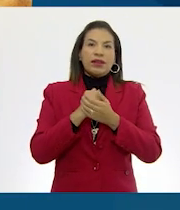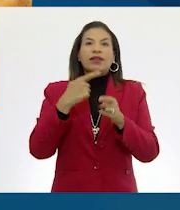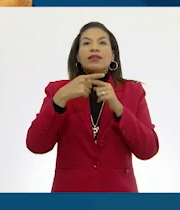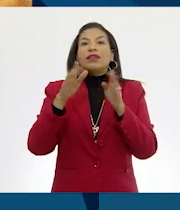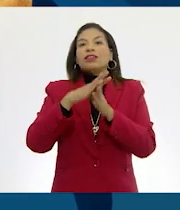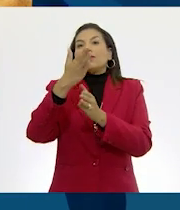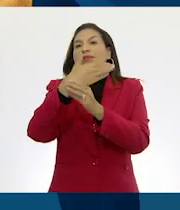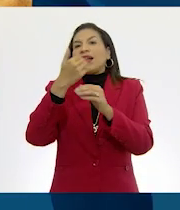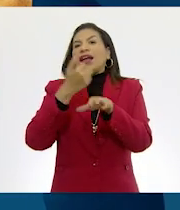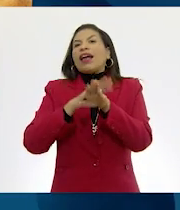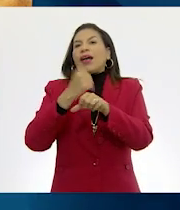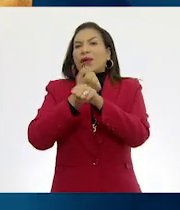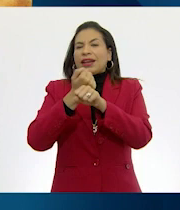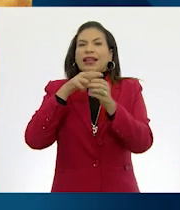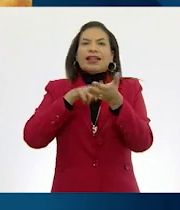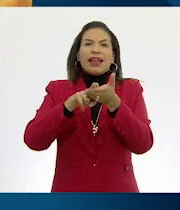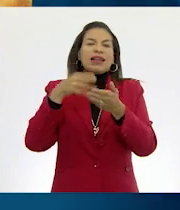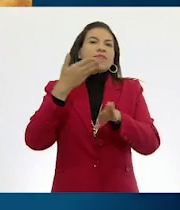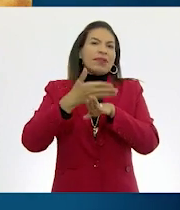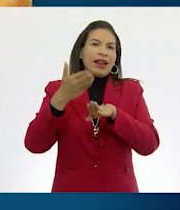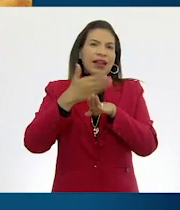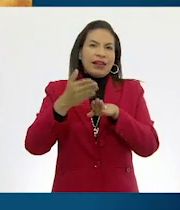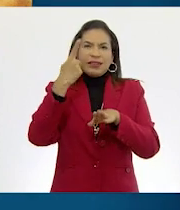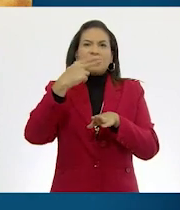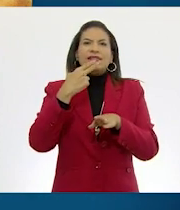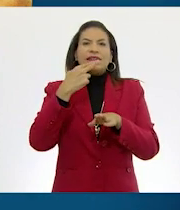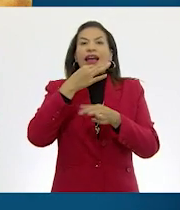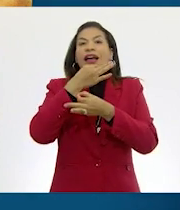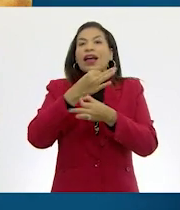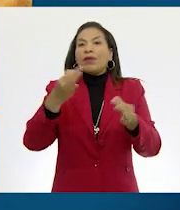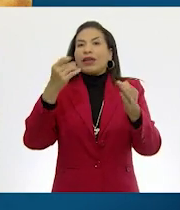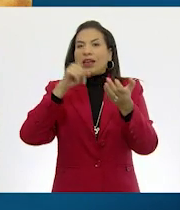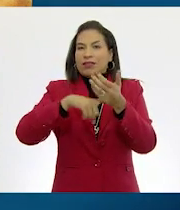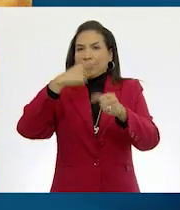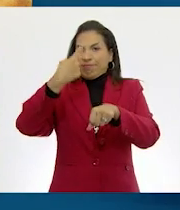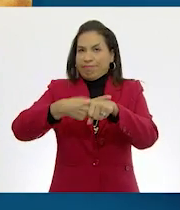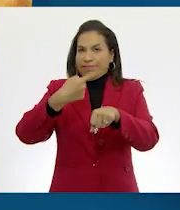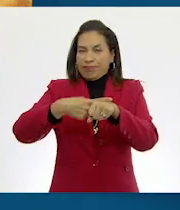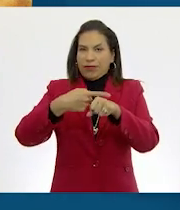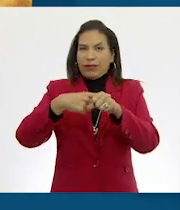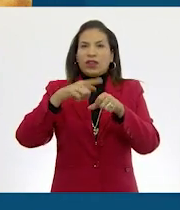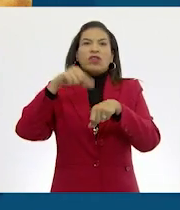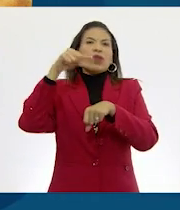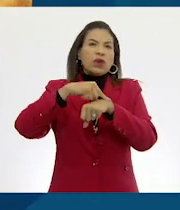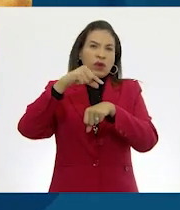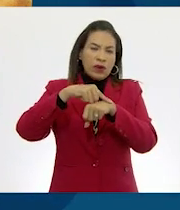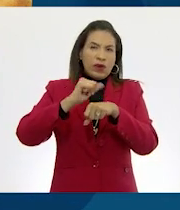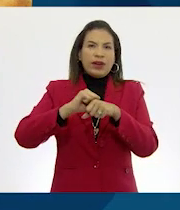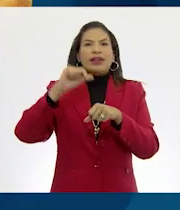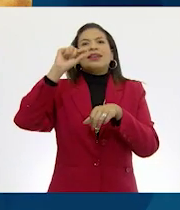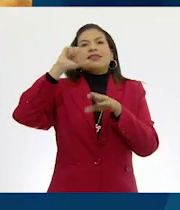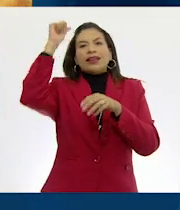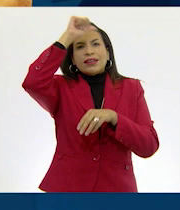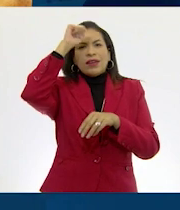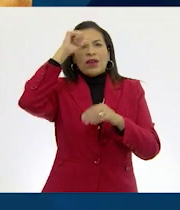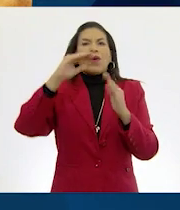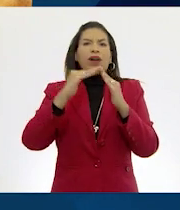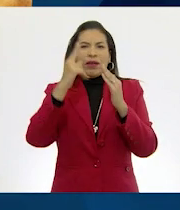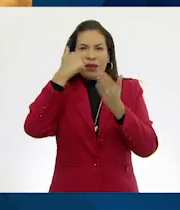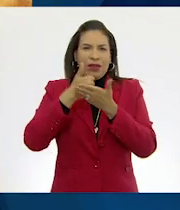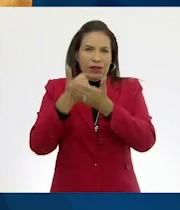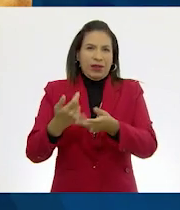banderolas amarillas, negras y blancas que servían para dar aviso de la enfermedad, de médicos, sacerdotes y casas de